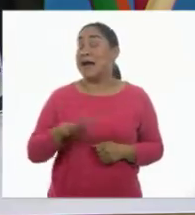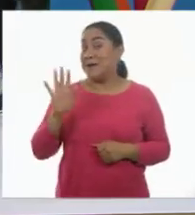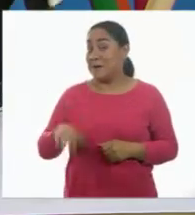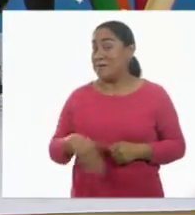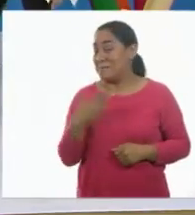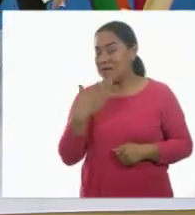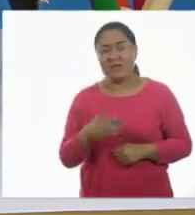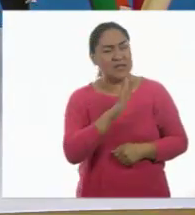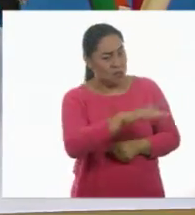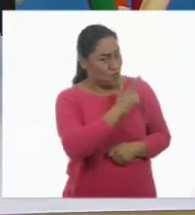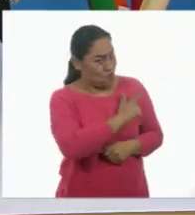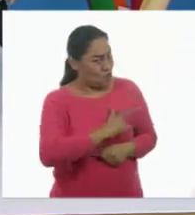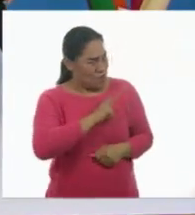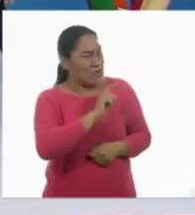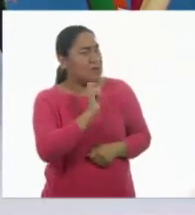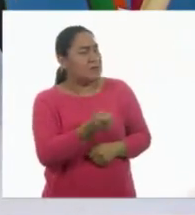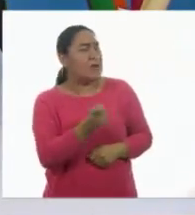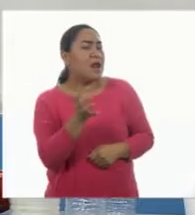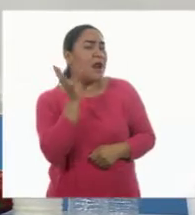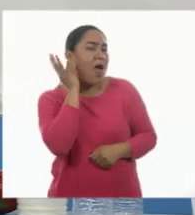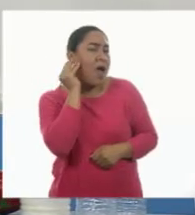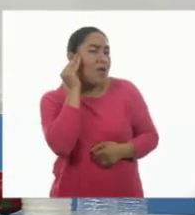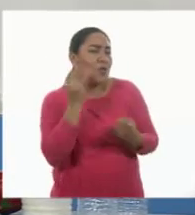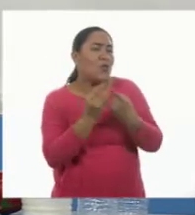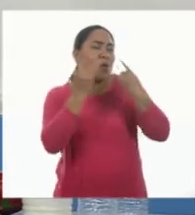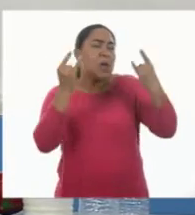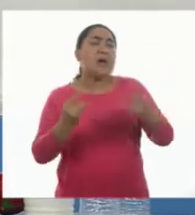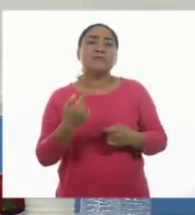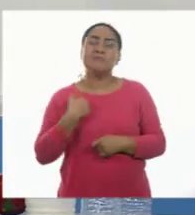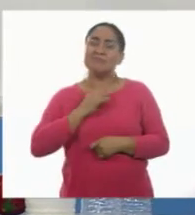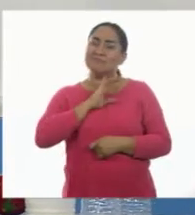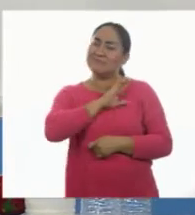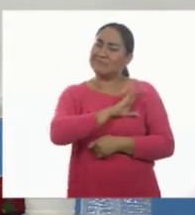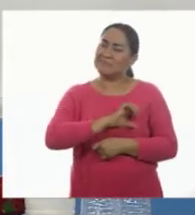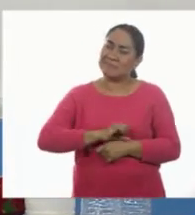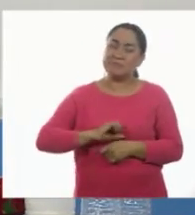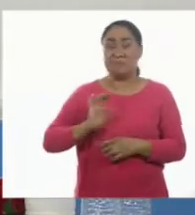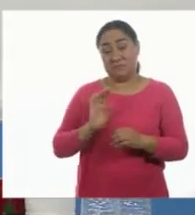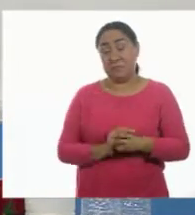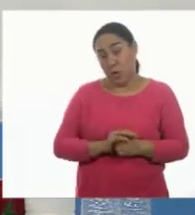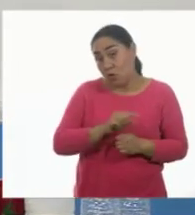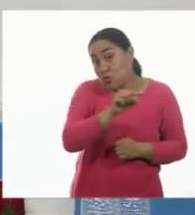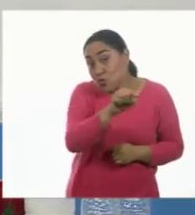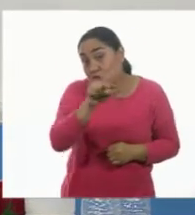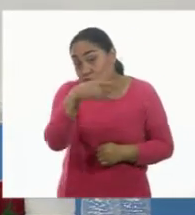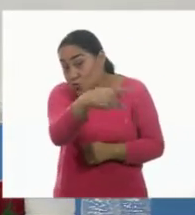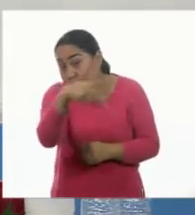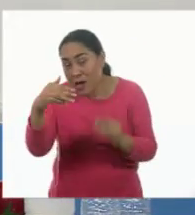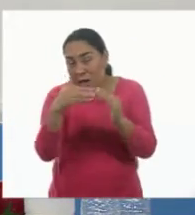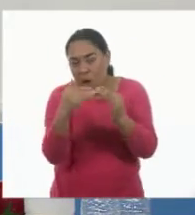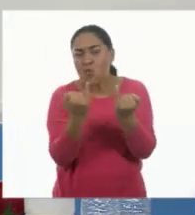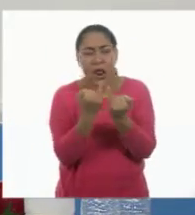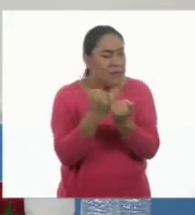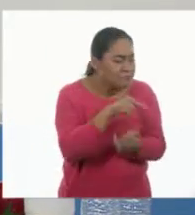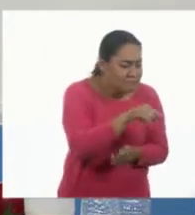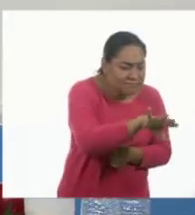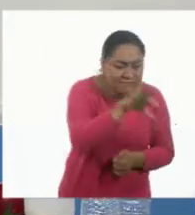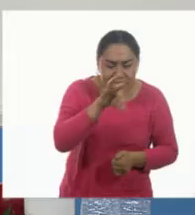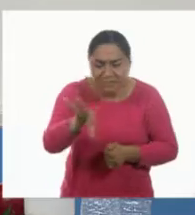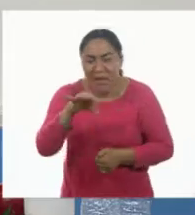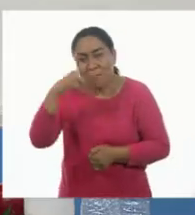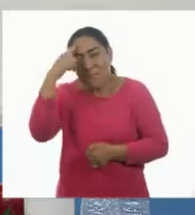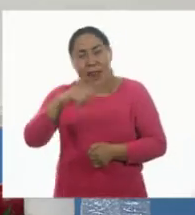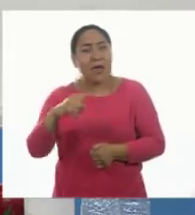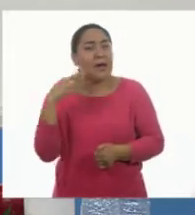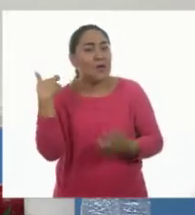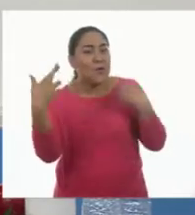jugar a la radionovela? Me encantó. Ustedes también en su casa busquen objetos con los que puedan hacer mucho ruido y creen su